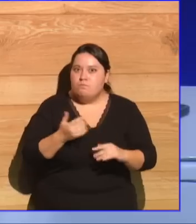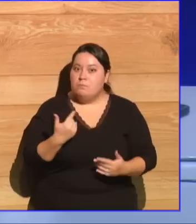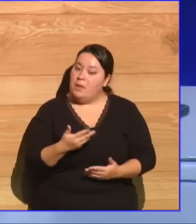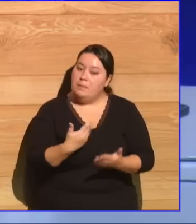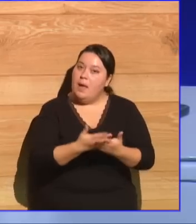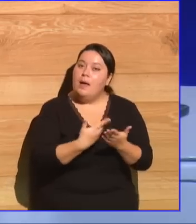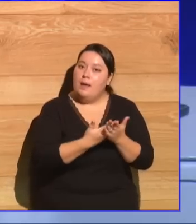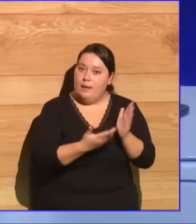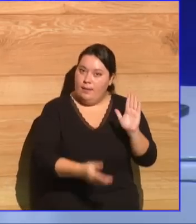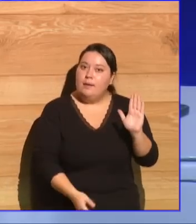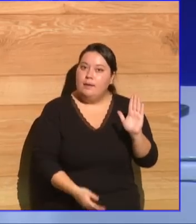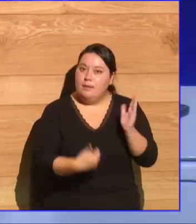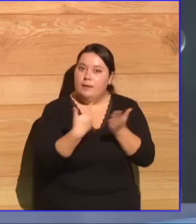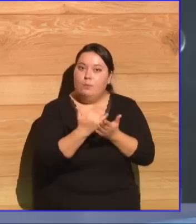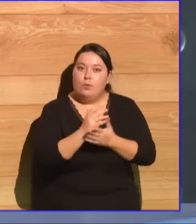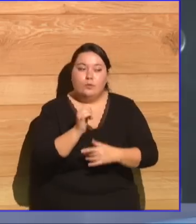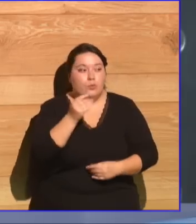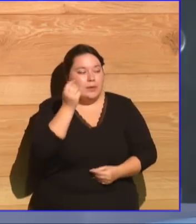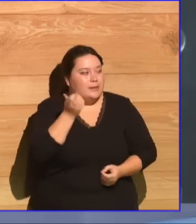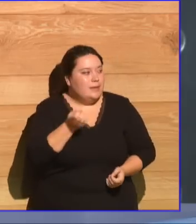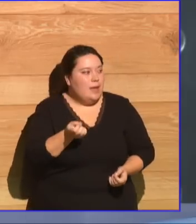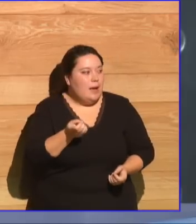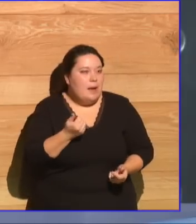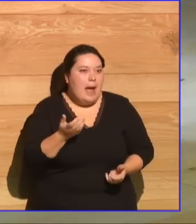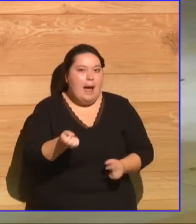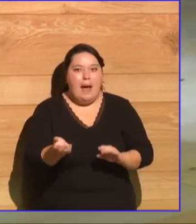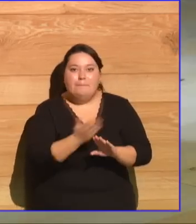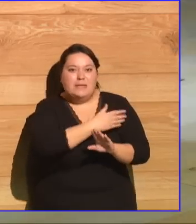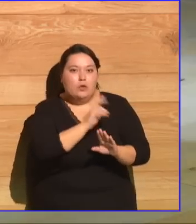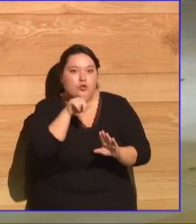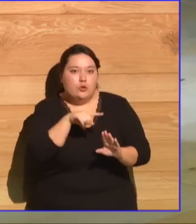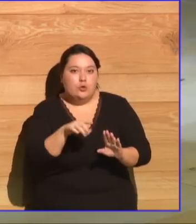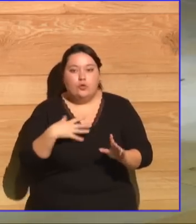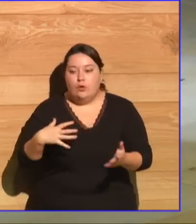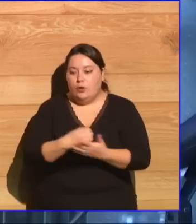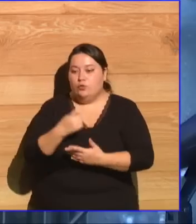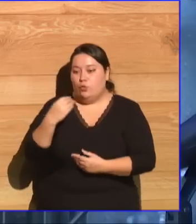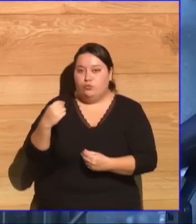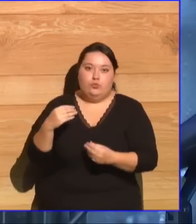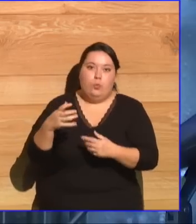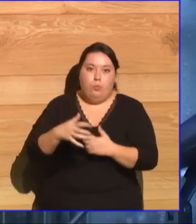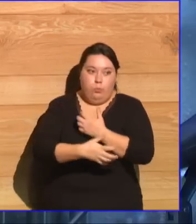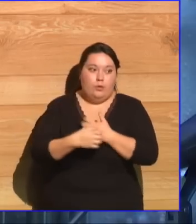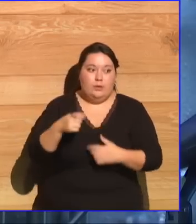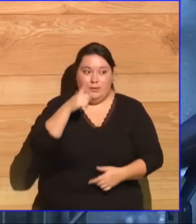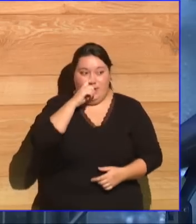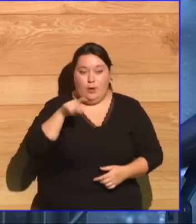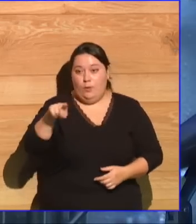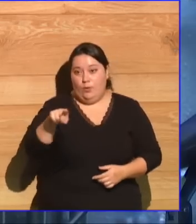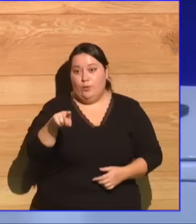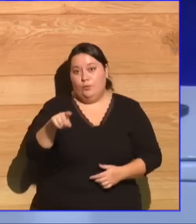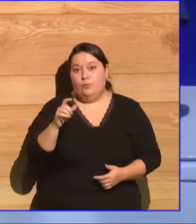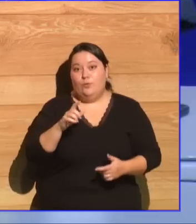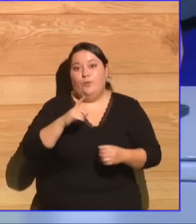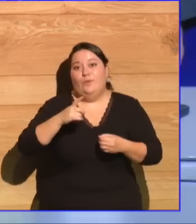chaval. Estás dando argumentos. ¿Tú crees que habrá prescrito? Yo creo que sí. Yo creo que todos hemos sido pobres. Y te recuerdo, Javier Cansado, que tú vendías cintas en el